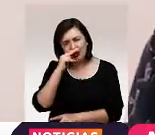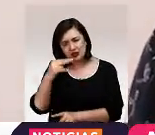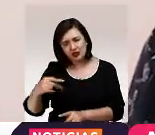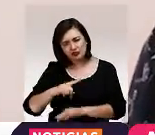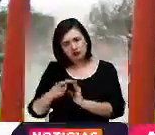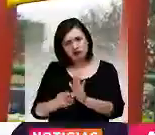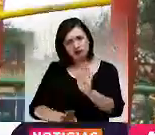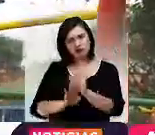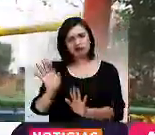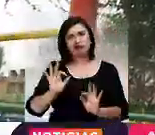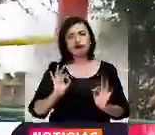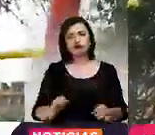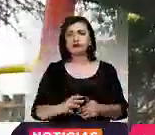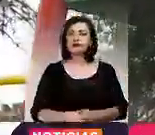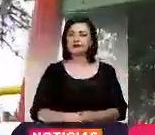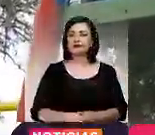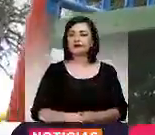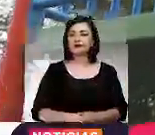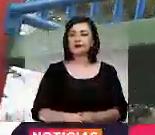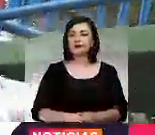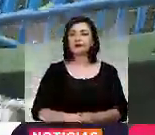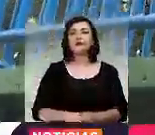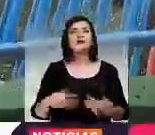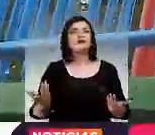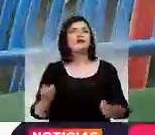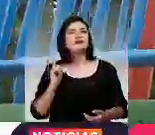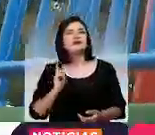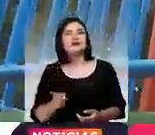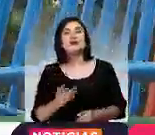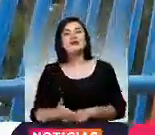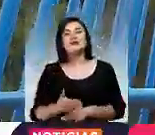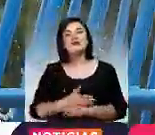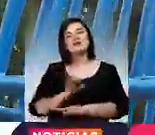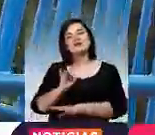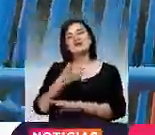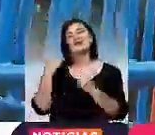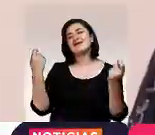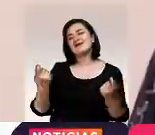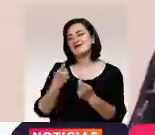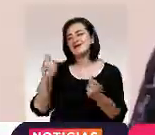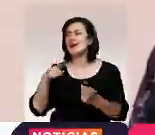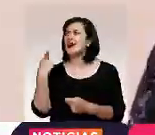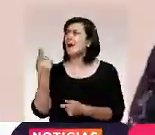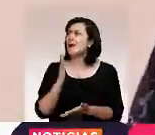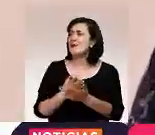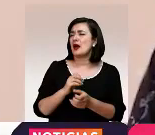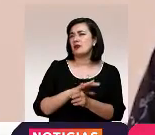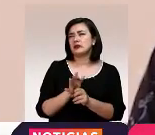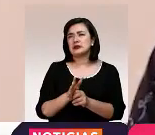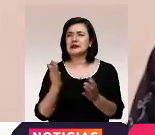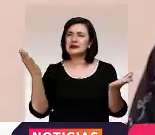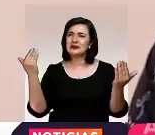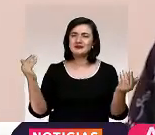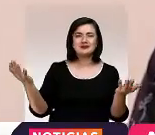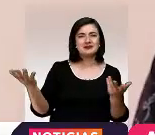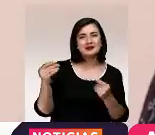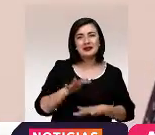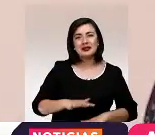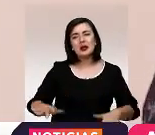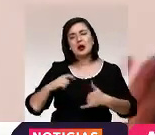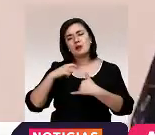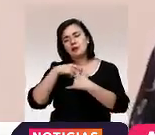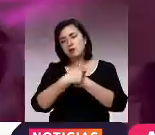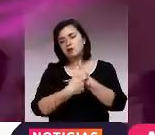niñez y adolescencia. Las iniciativas se dieron a conocer de manera virtual a raíz de la pandemia. Pero también llega a otros territorios